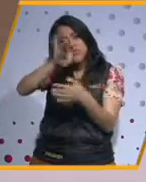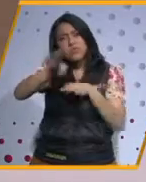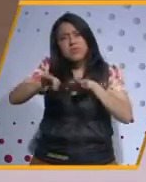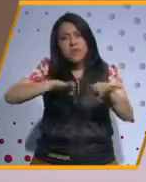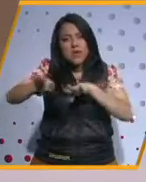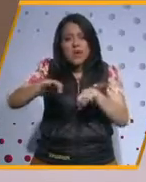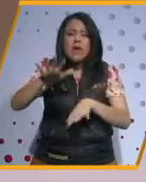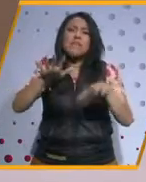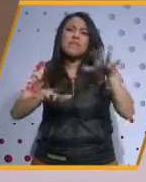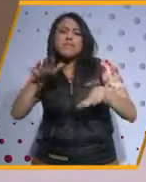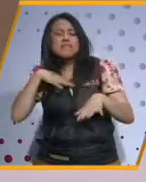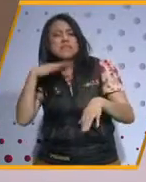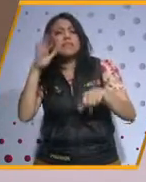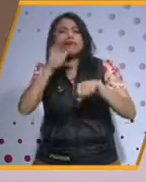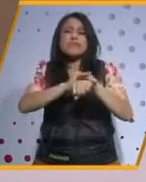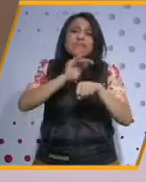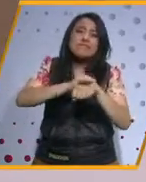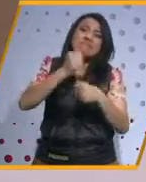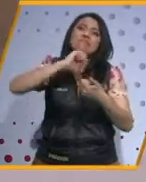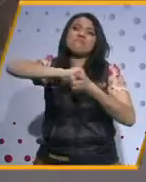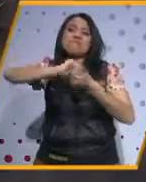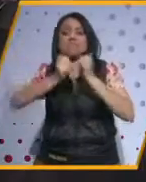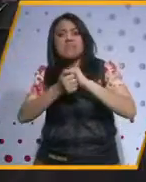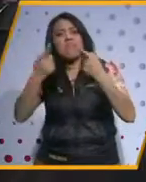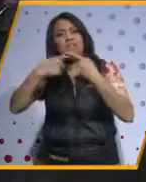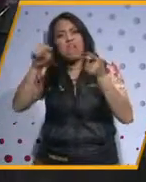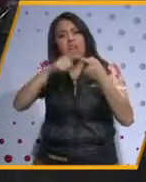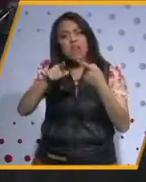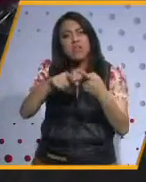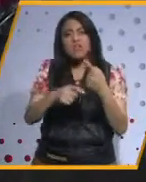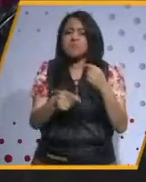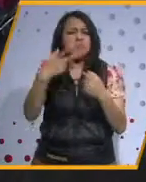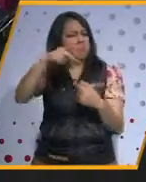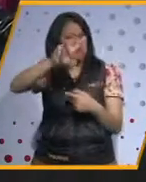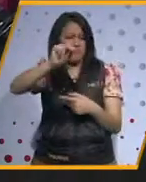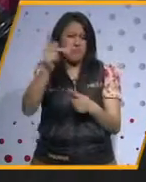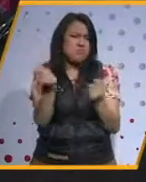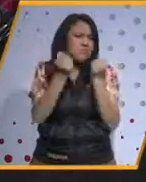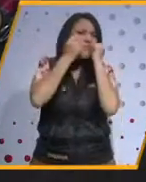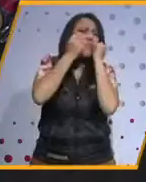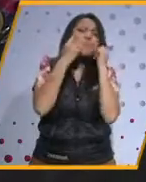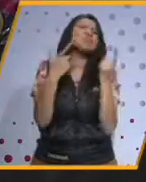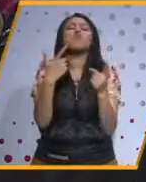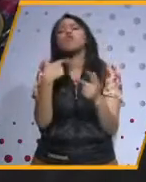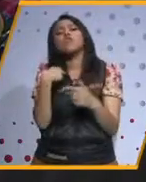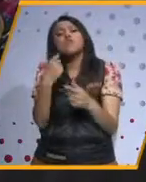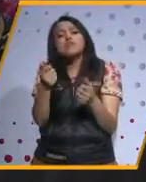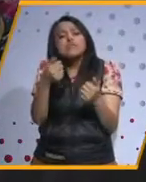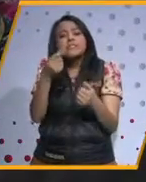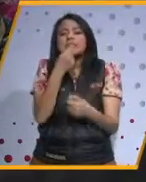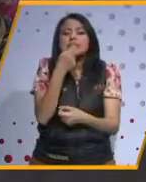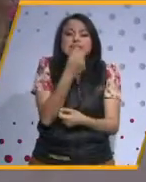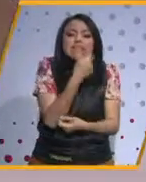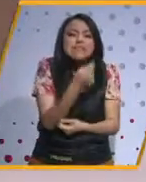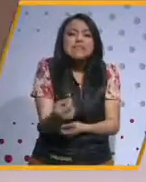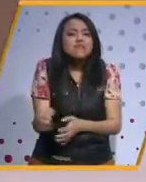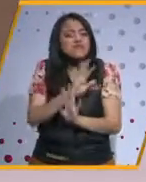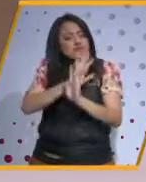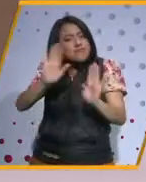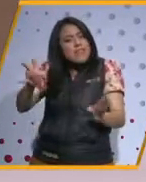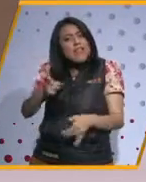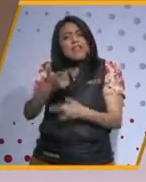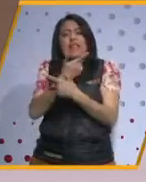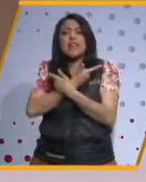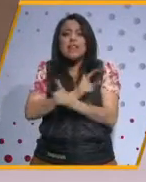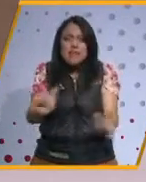amistades y enemistades, partidos y demás. Oiga, los niños no tienen partido, no tienen negocio, todos son mexicanos y los Reyes Magos no saben dónde